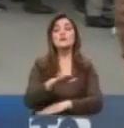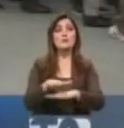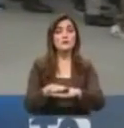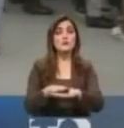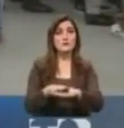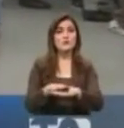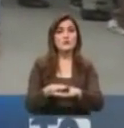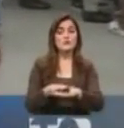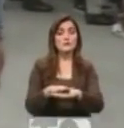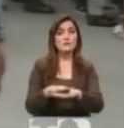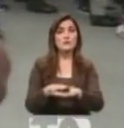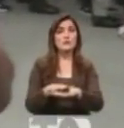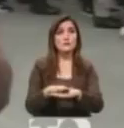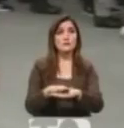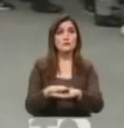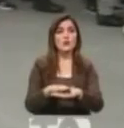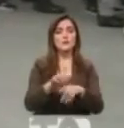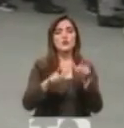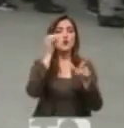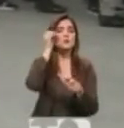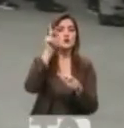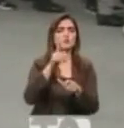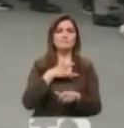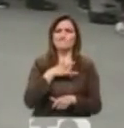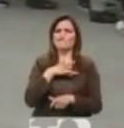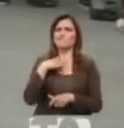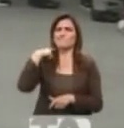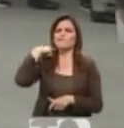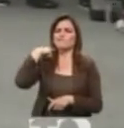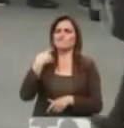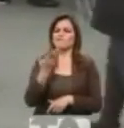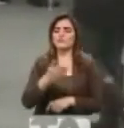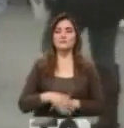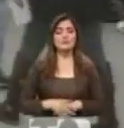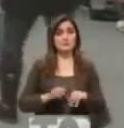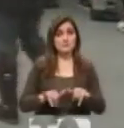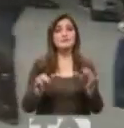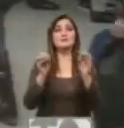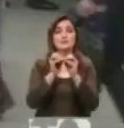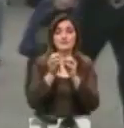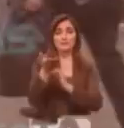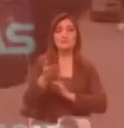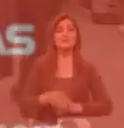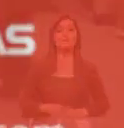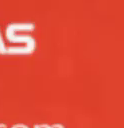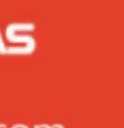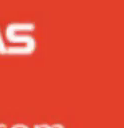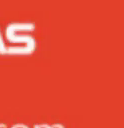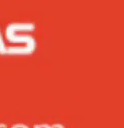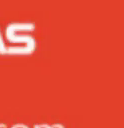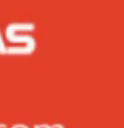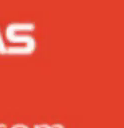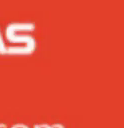la posición de cada uno de los ciudadanos que se sienten afectados ante esta medida crisis continuas con más de este estudio